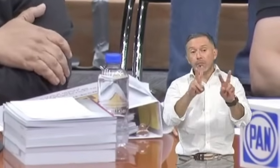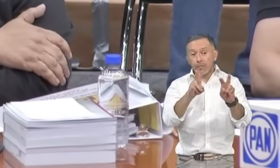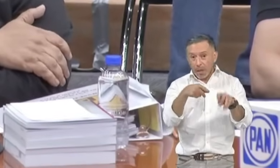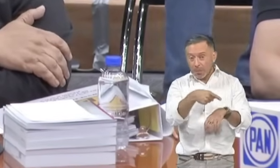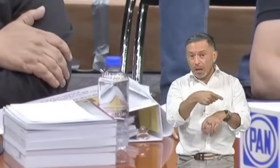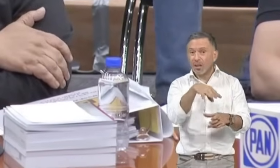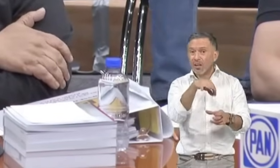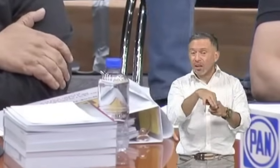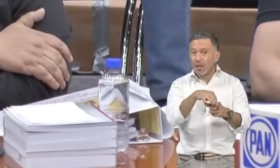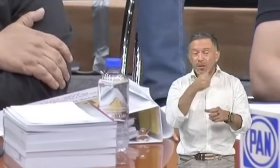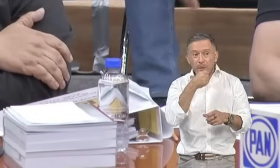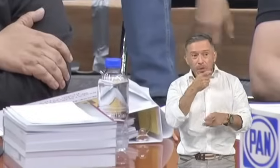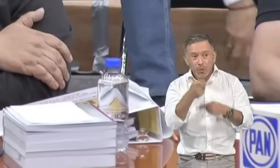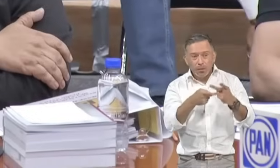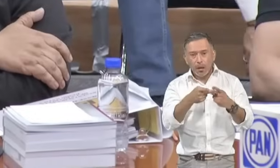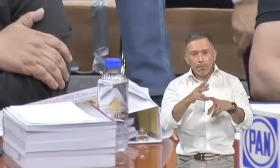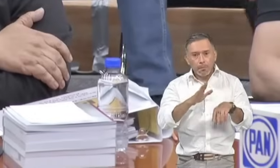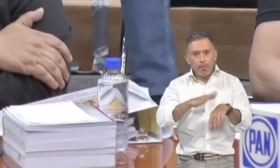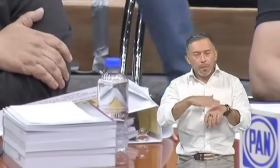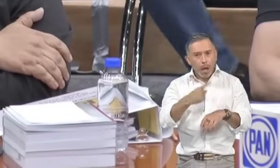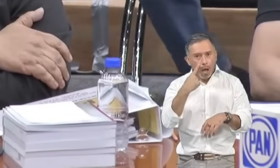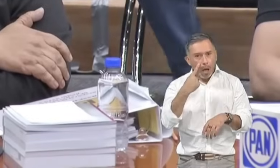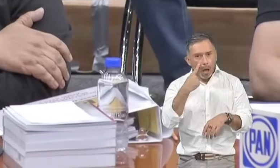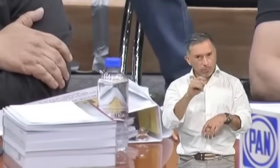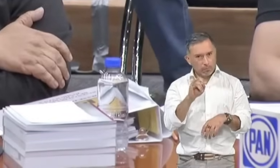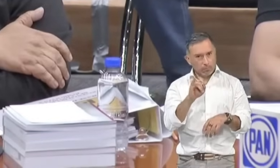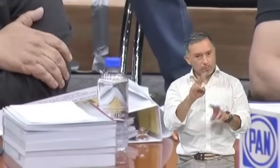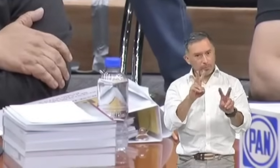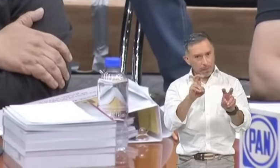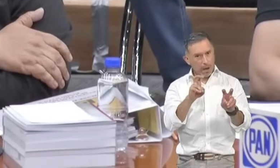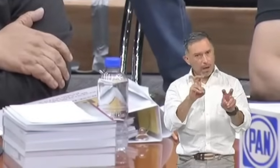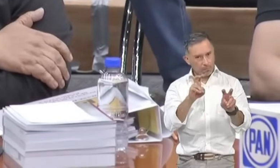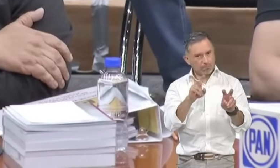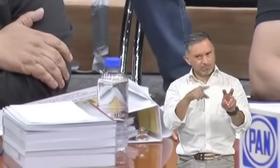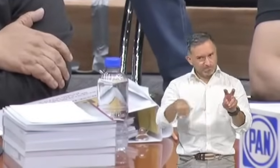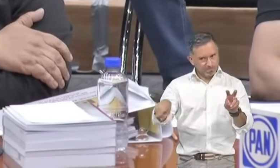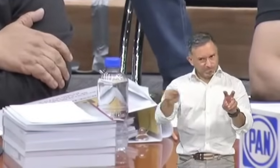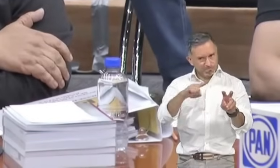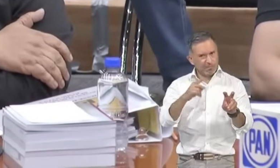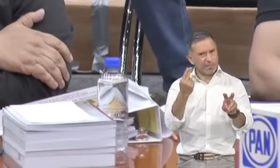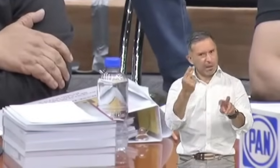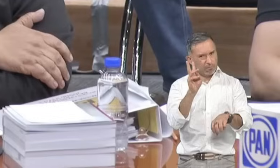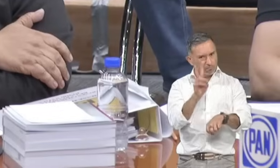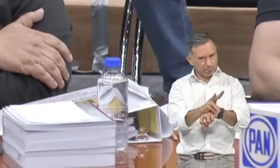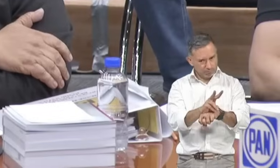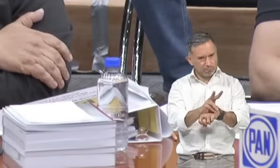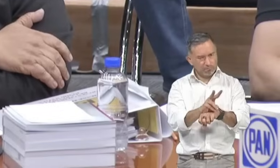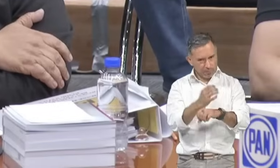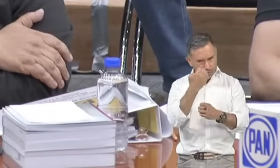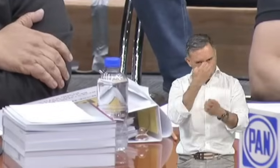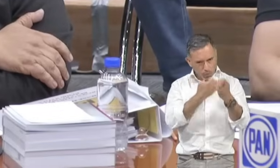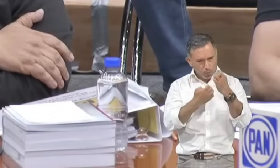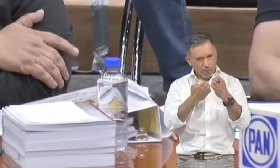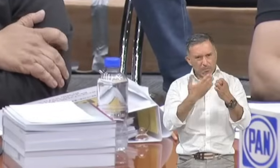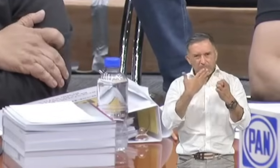ya cada vez más en un asunto que merece un mejor estudio y una mejor regulación, sin que